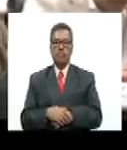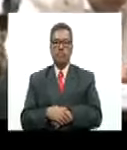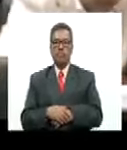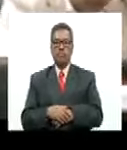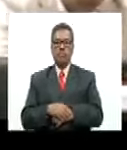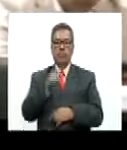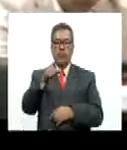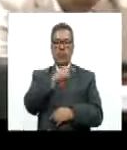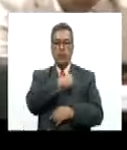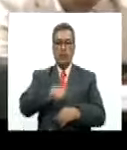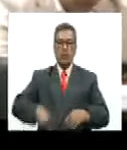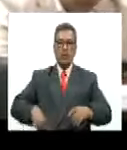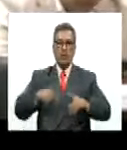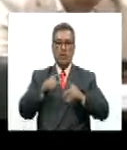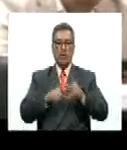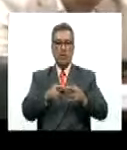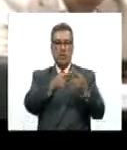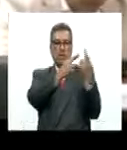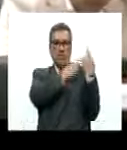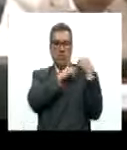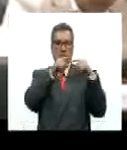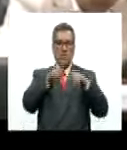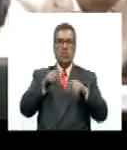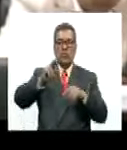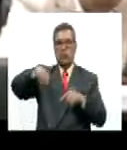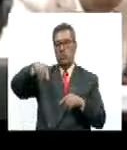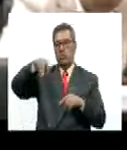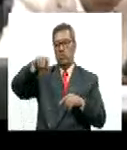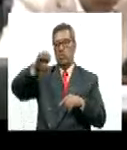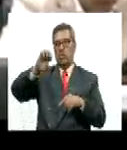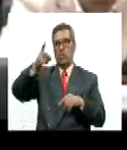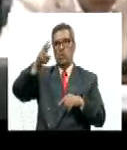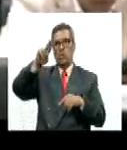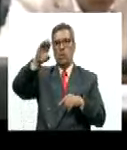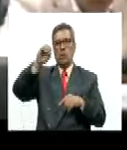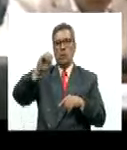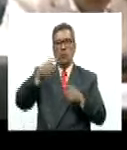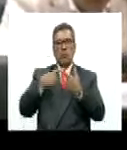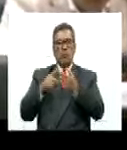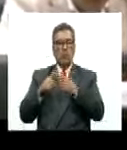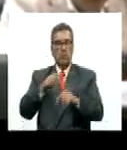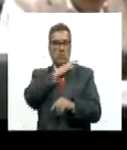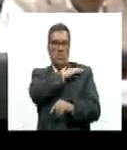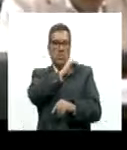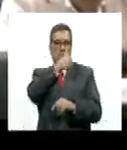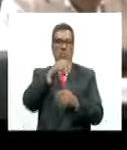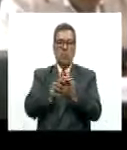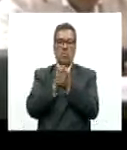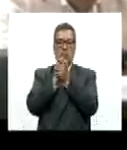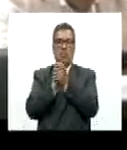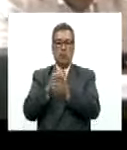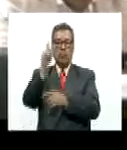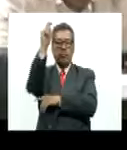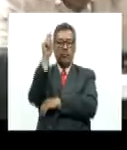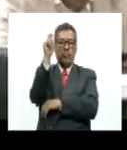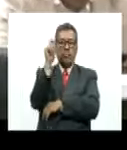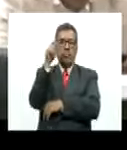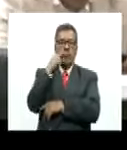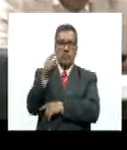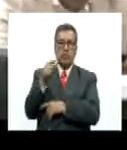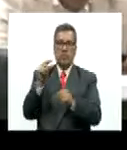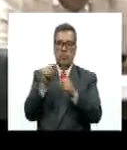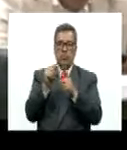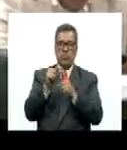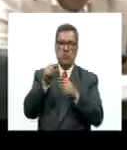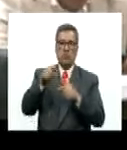Ciudadano presidente encargado, Pedro Infante, demás directivos, colegas diputados. Tomo la